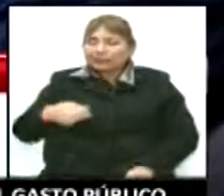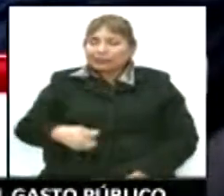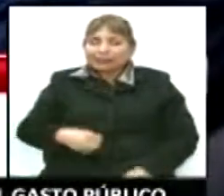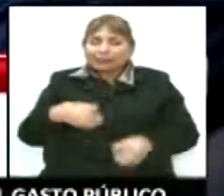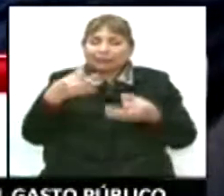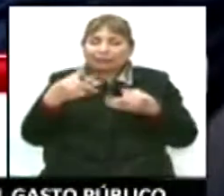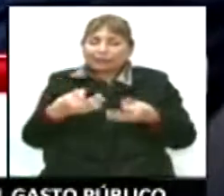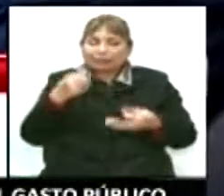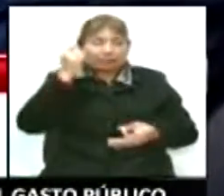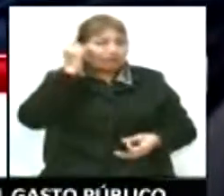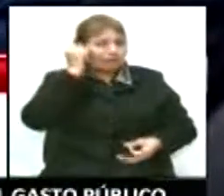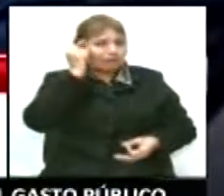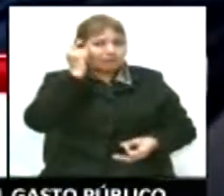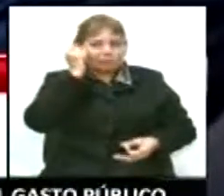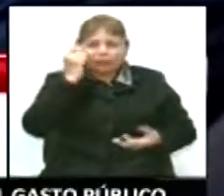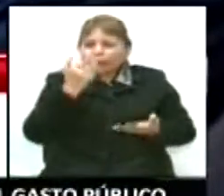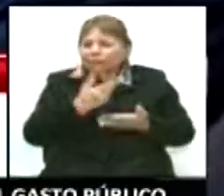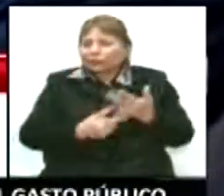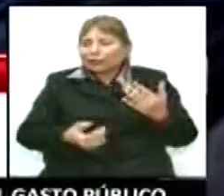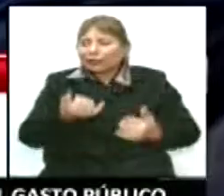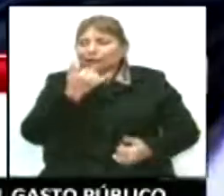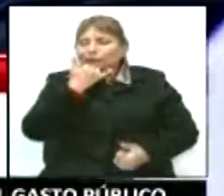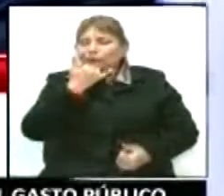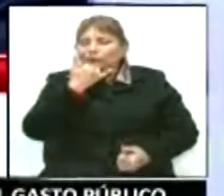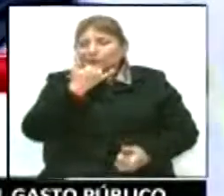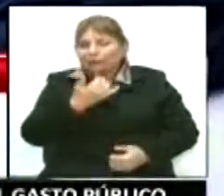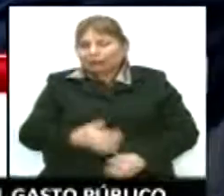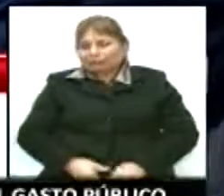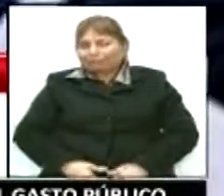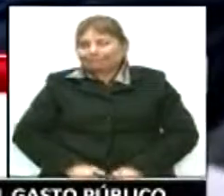verdad es que no entendemos qué está sucediendo.